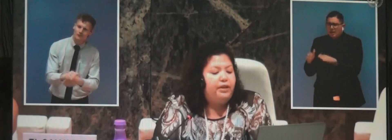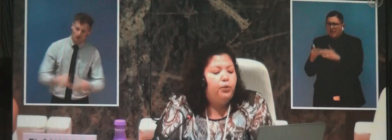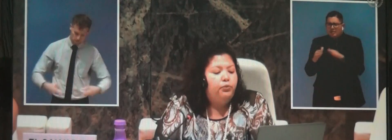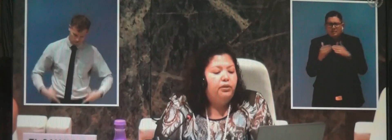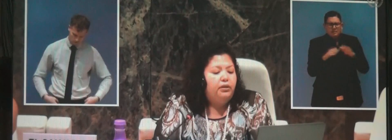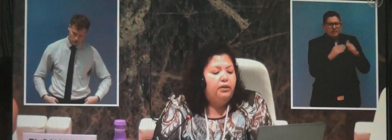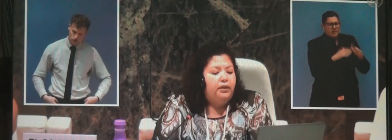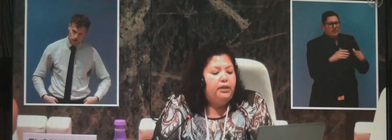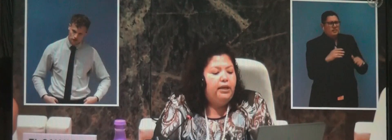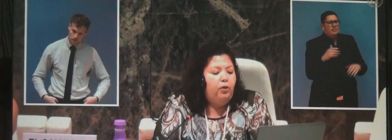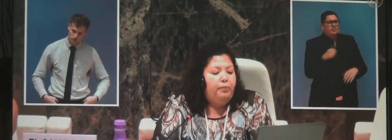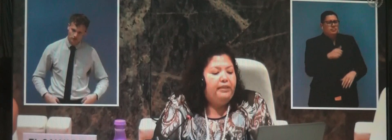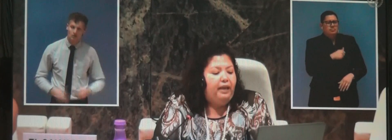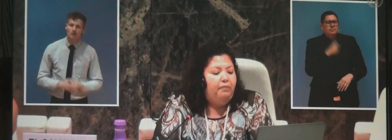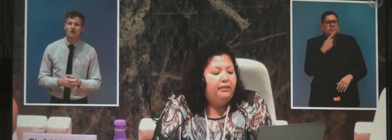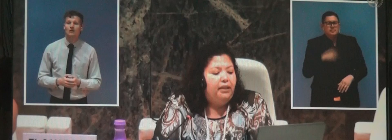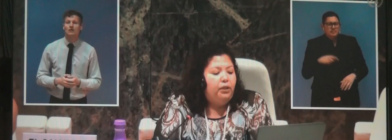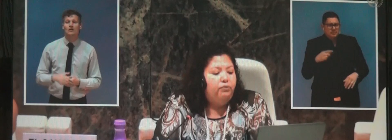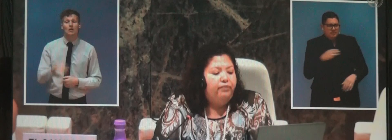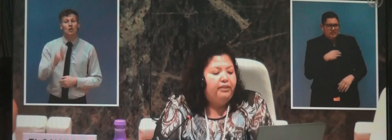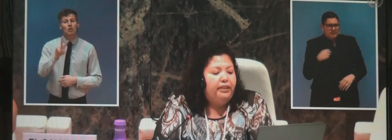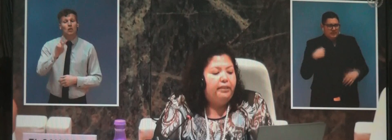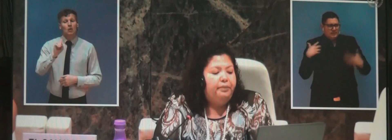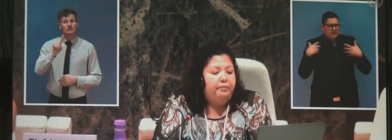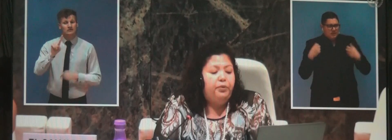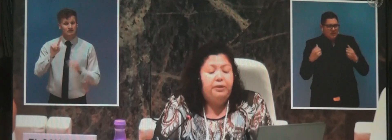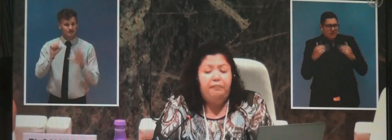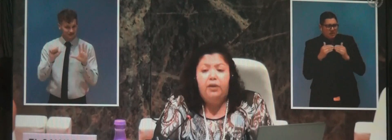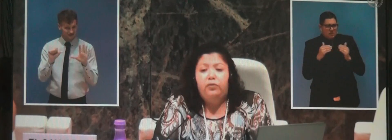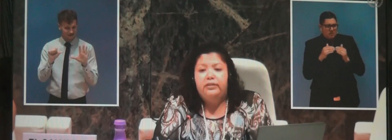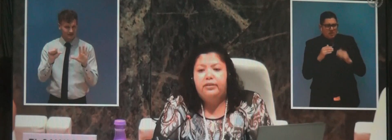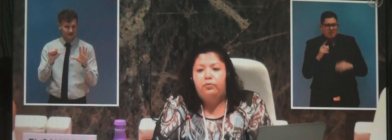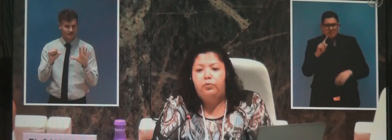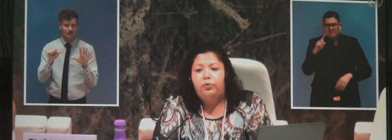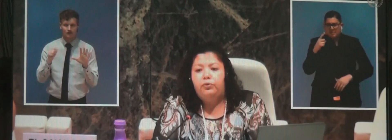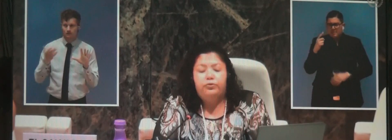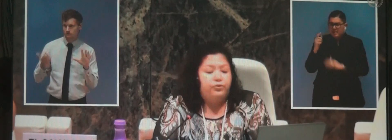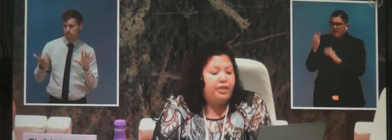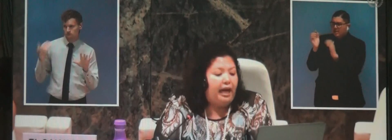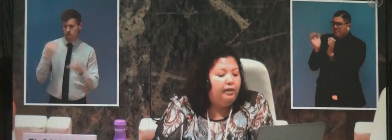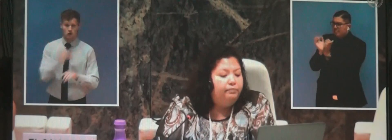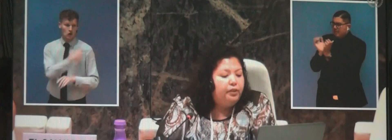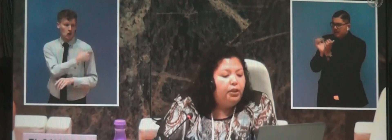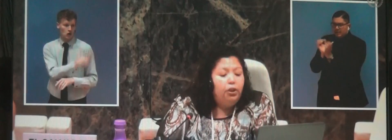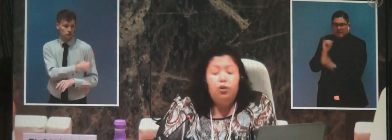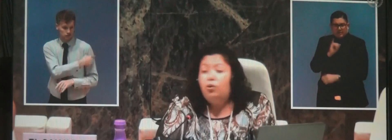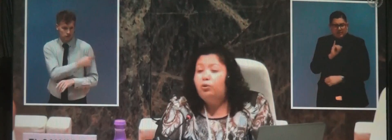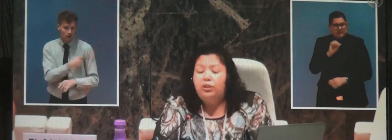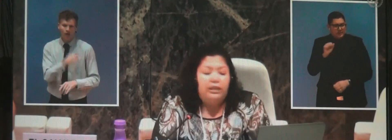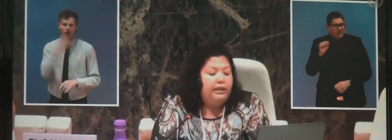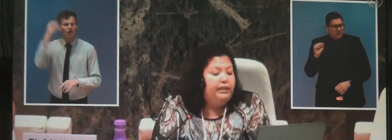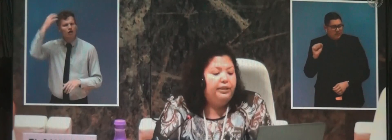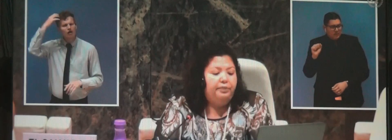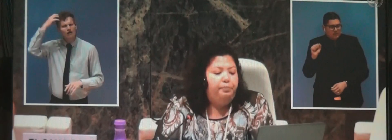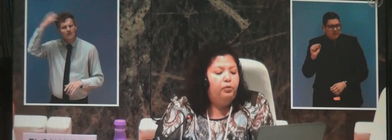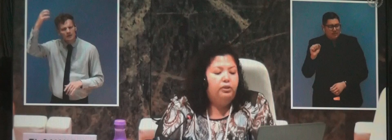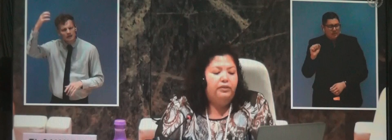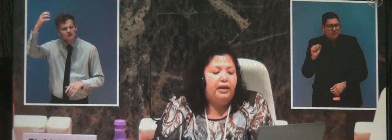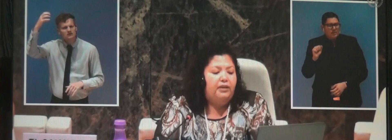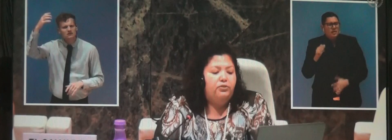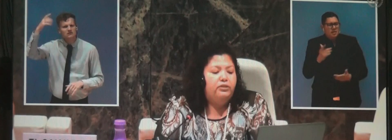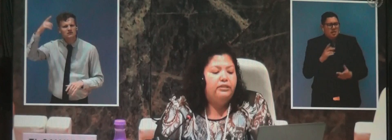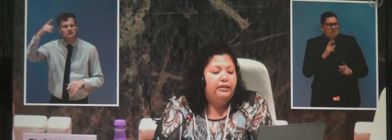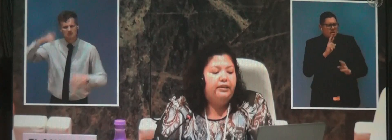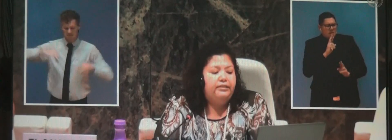Ministerio de Salud y el Hospital Materno Infantil 1 de Mayo del Seguro Social no tienen reporte